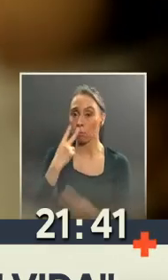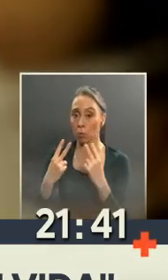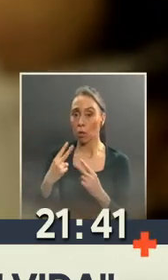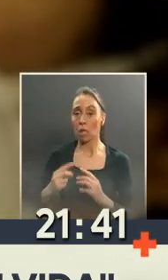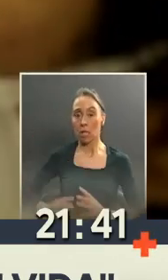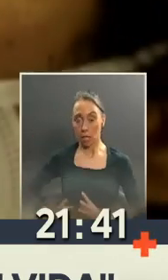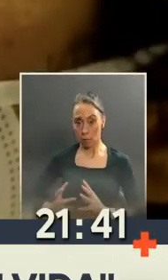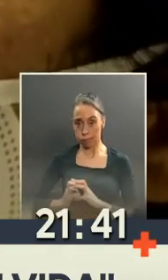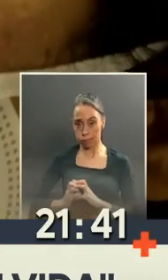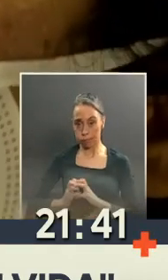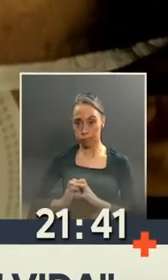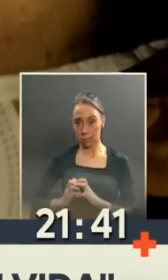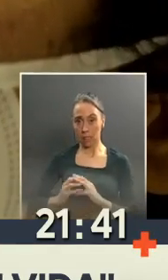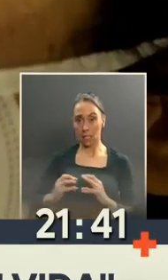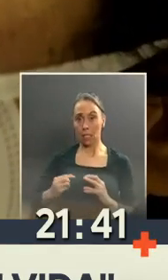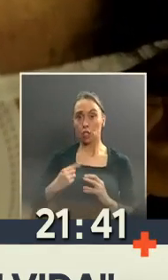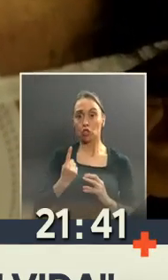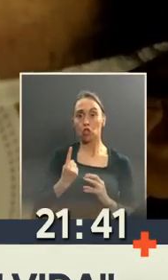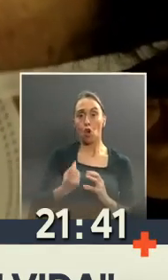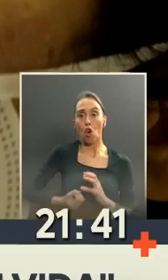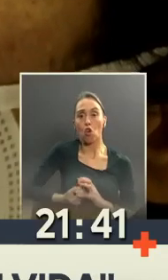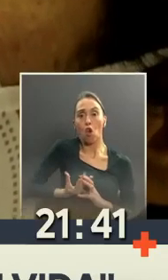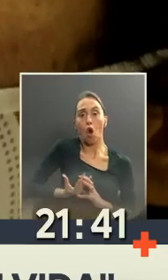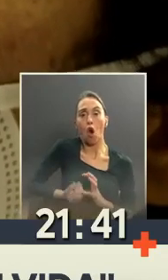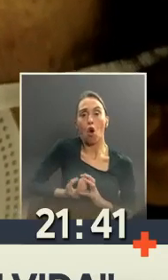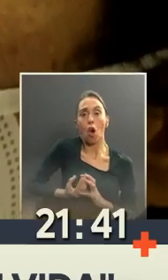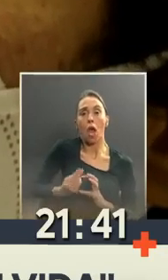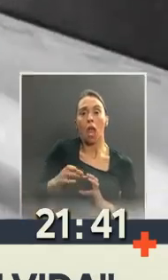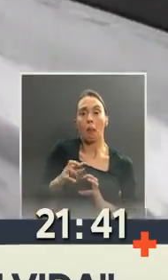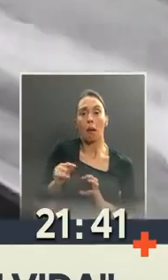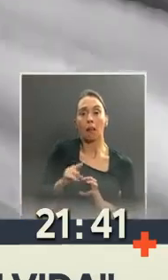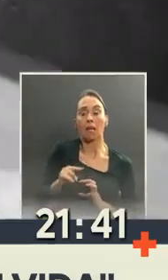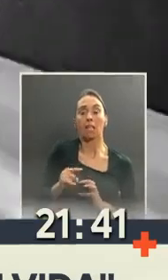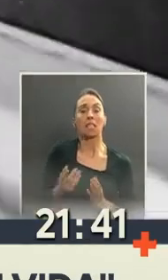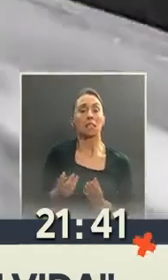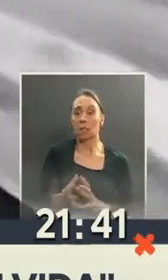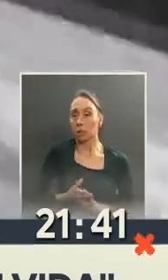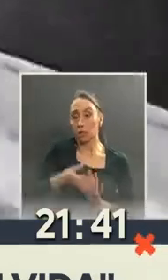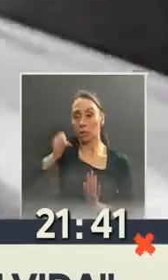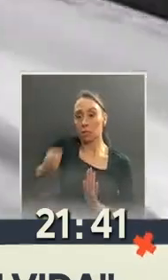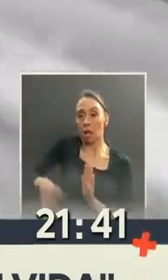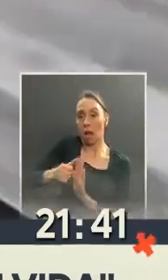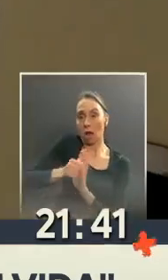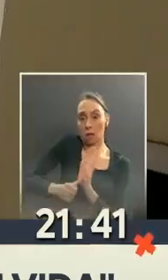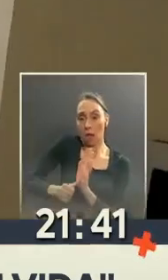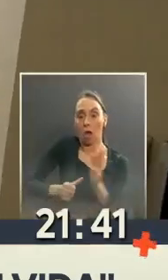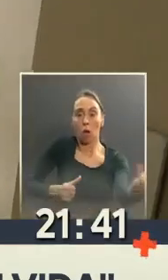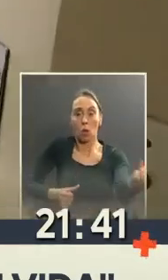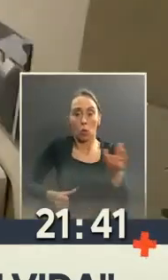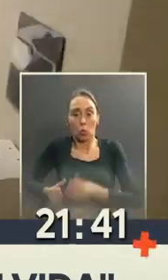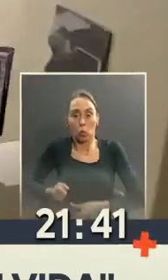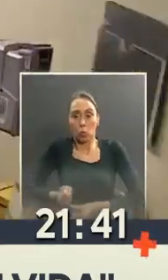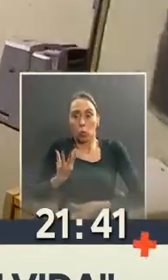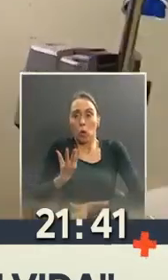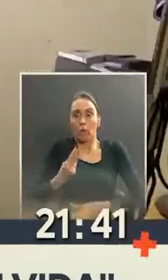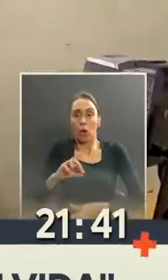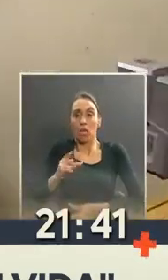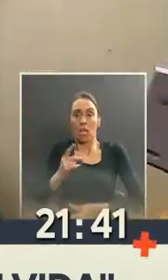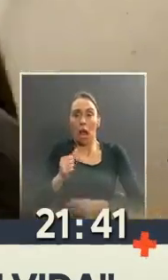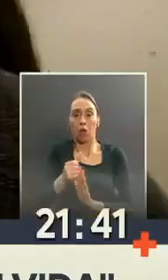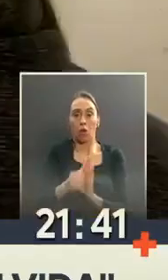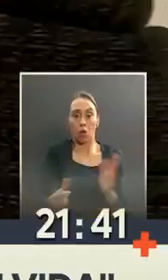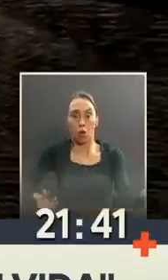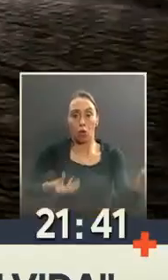por hepatitis autoinmune, así que solo podía seguir viviendo si lograba un trasplante de hígado. Eso fue lo que se